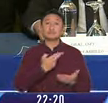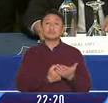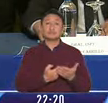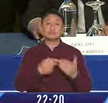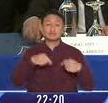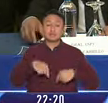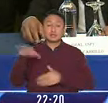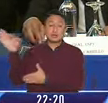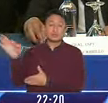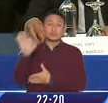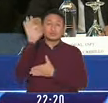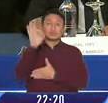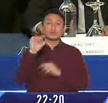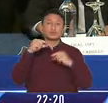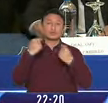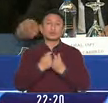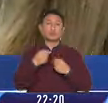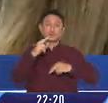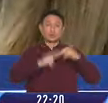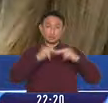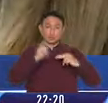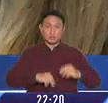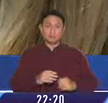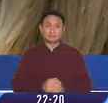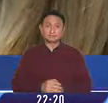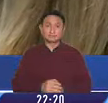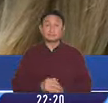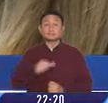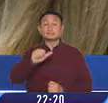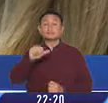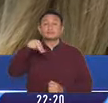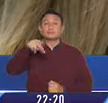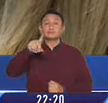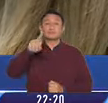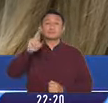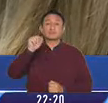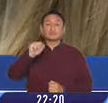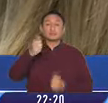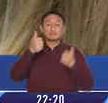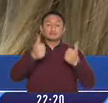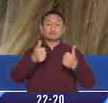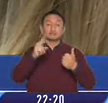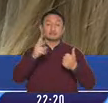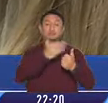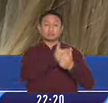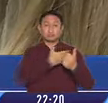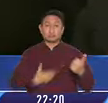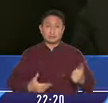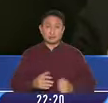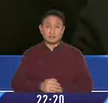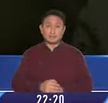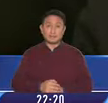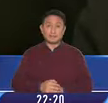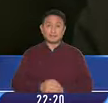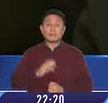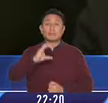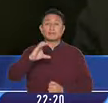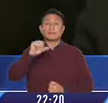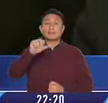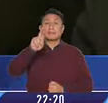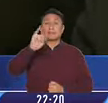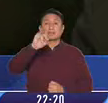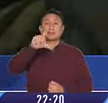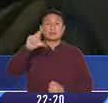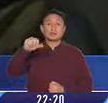los representantes del movimiento Construye. Andrea González Nácer, candidata a la vicepresidencia de la República, Patricio Carrillo, candidato